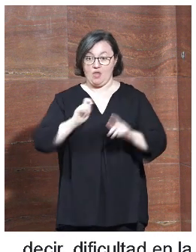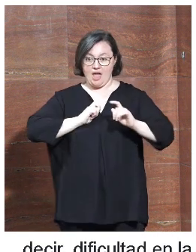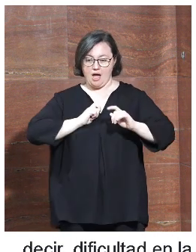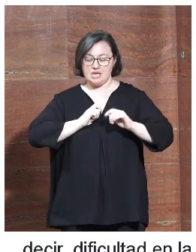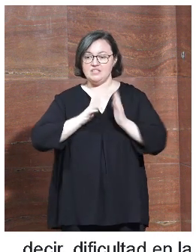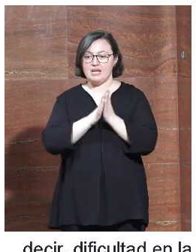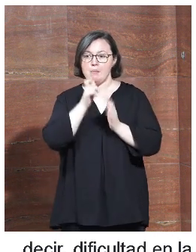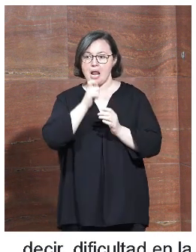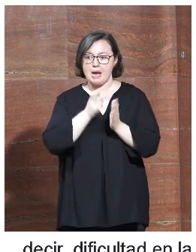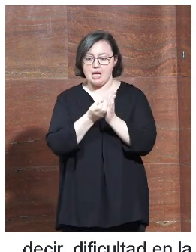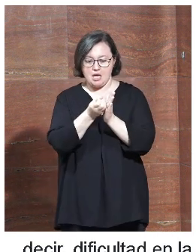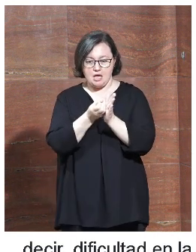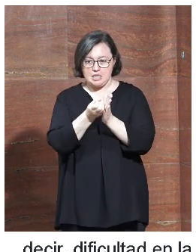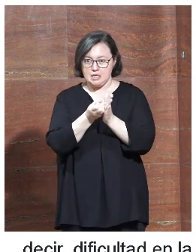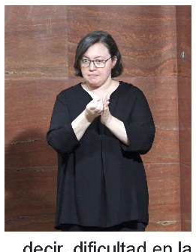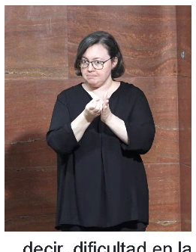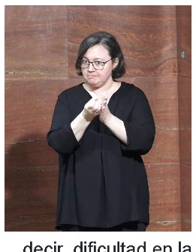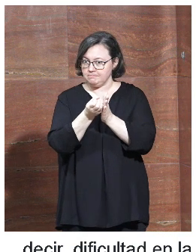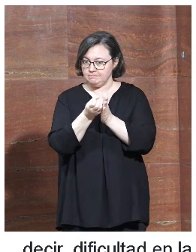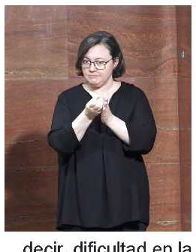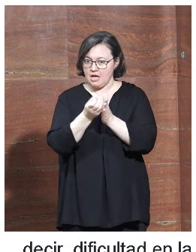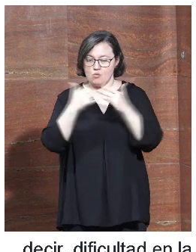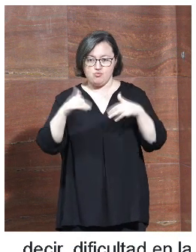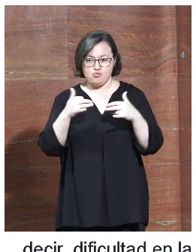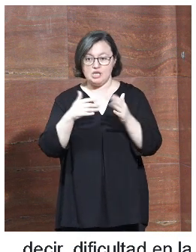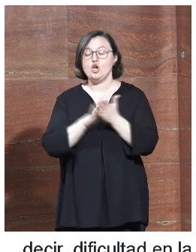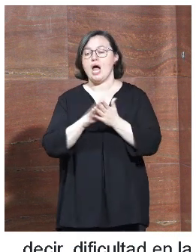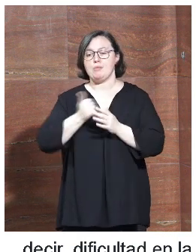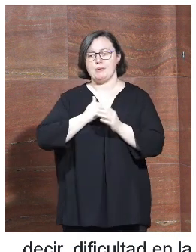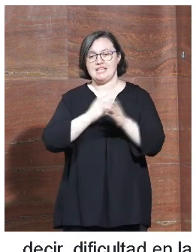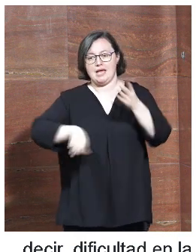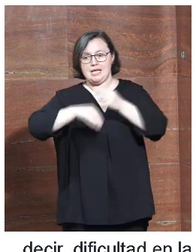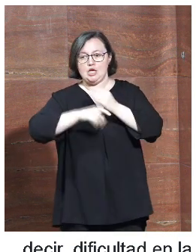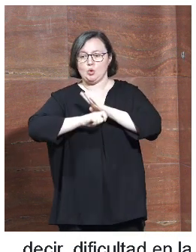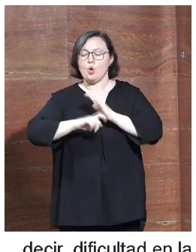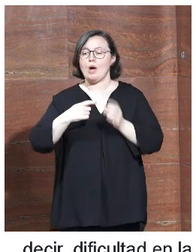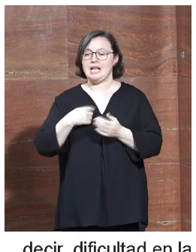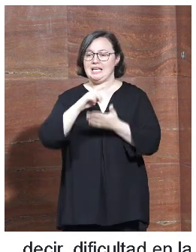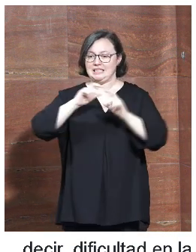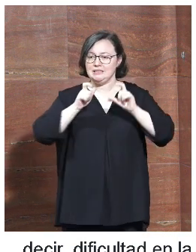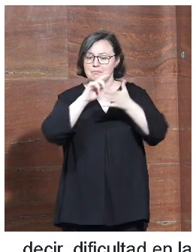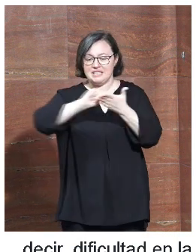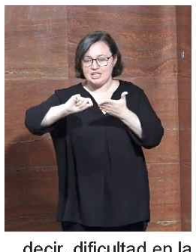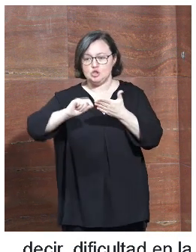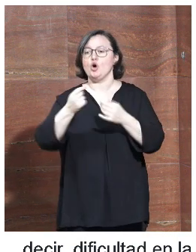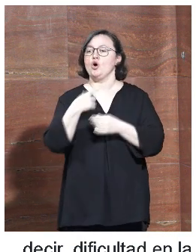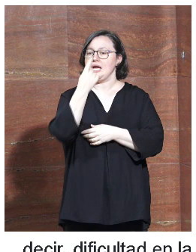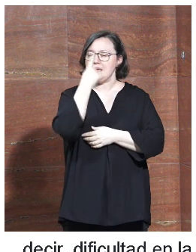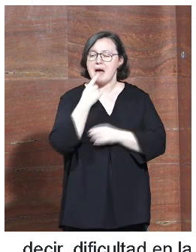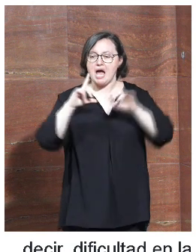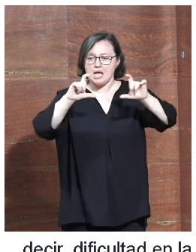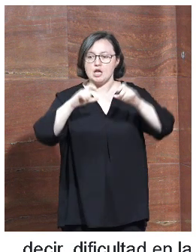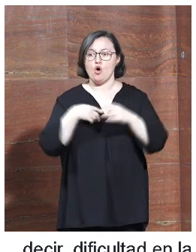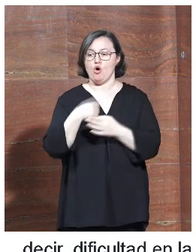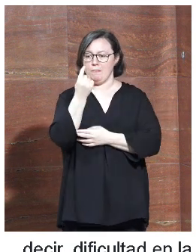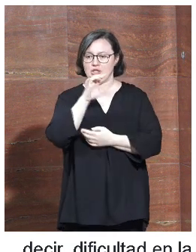se encalla una palabra concretita, empleemos texto, empleemos imágenes, empleemos pictogramas, es decir, cualquier